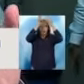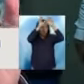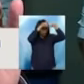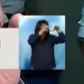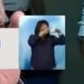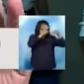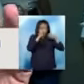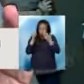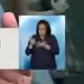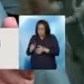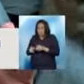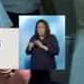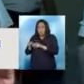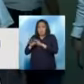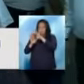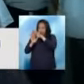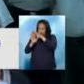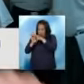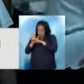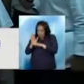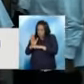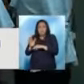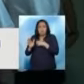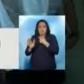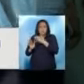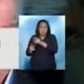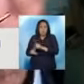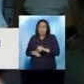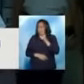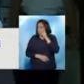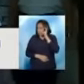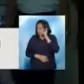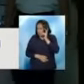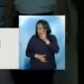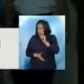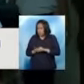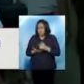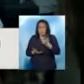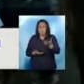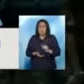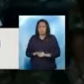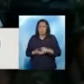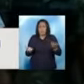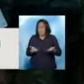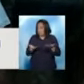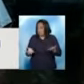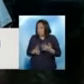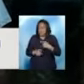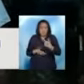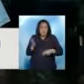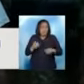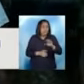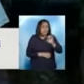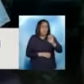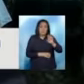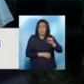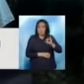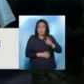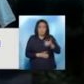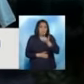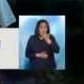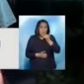ha bajado 1.5 grados. Hemos escuchado las proyecciones aquí del Cenami,